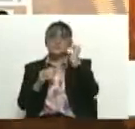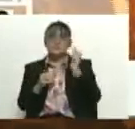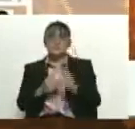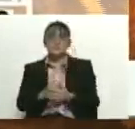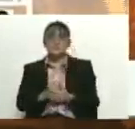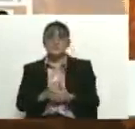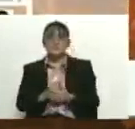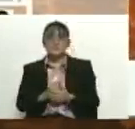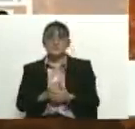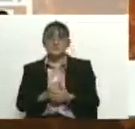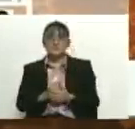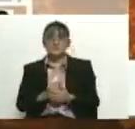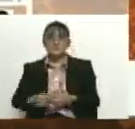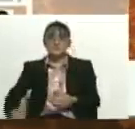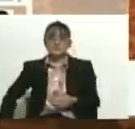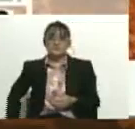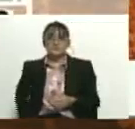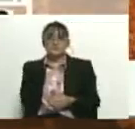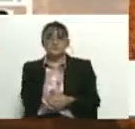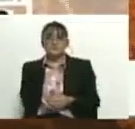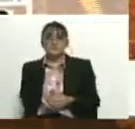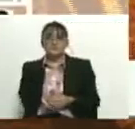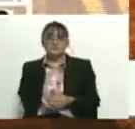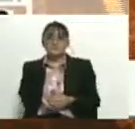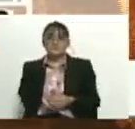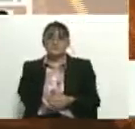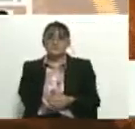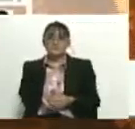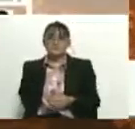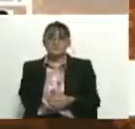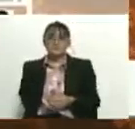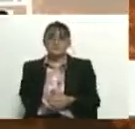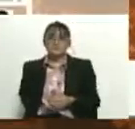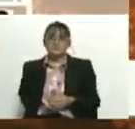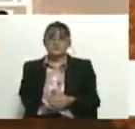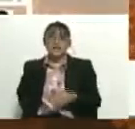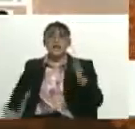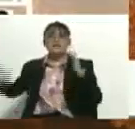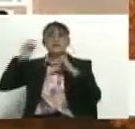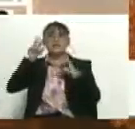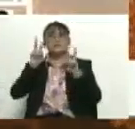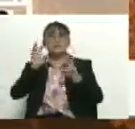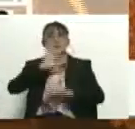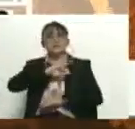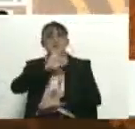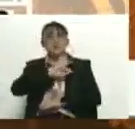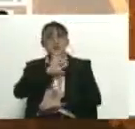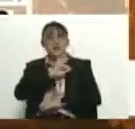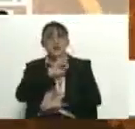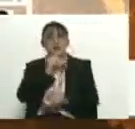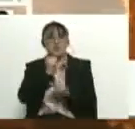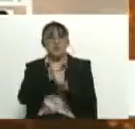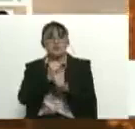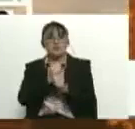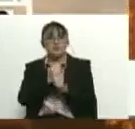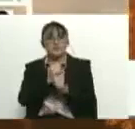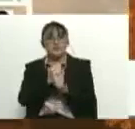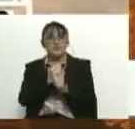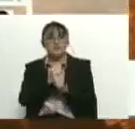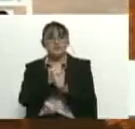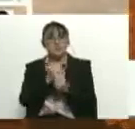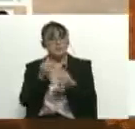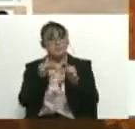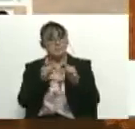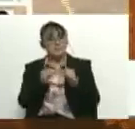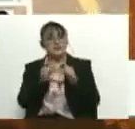sufriendo por esta crecida del río y allí Bueno lo hemos atendido en la parte social que no solo va a ser un operativo Yo quiero decirle que va a ser